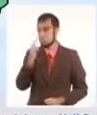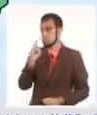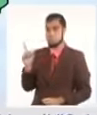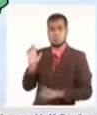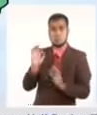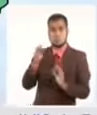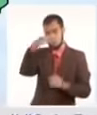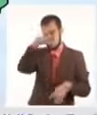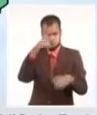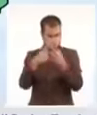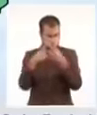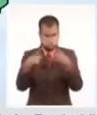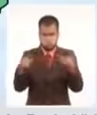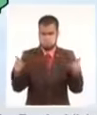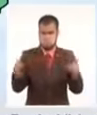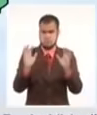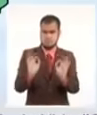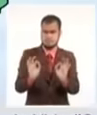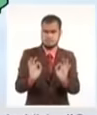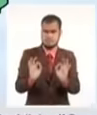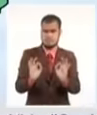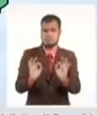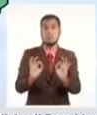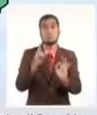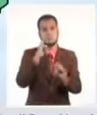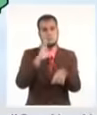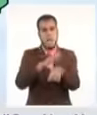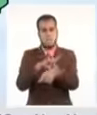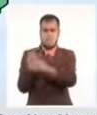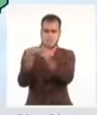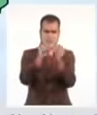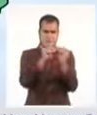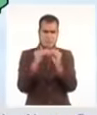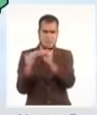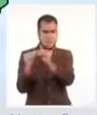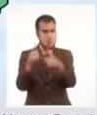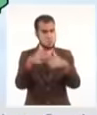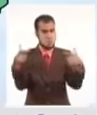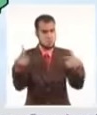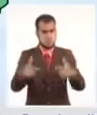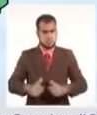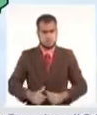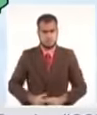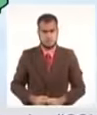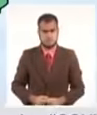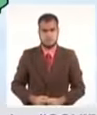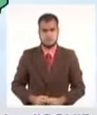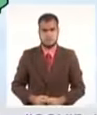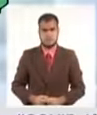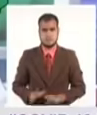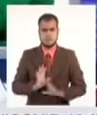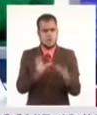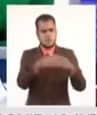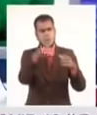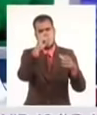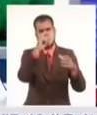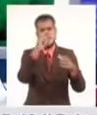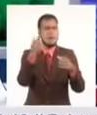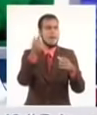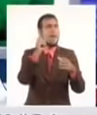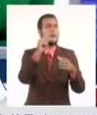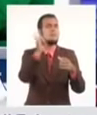el territorio nacional con una alta transmisión. El sexo femenino, sin grandes diferencias,